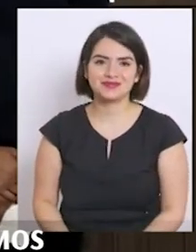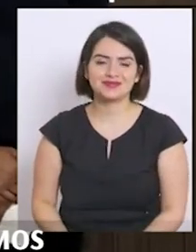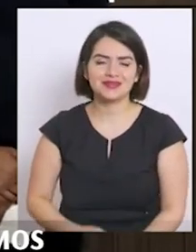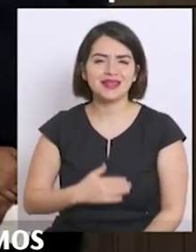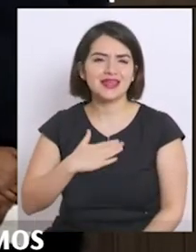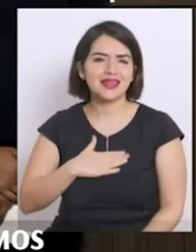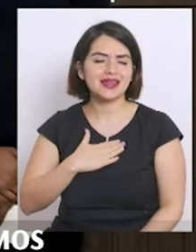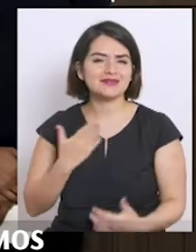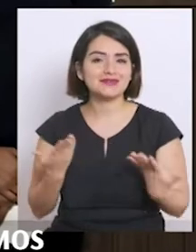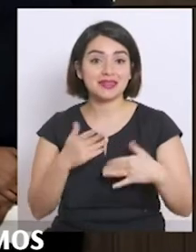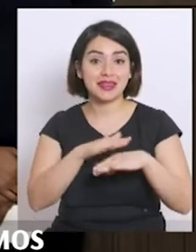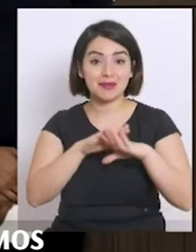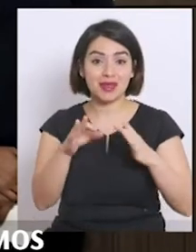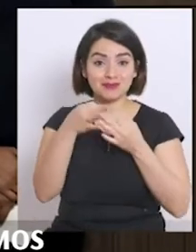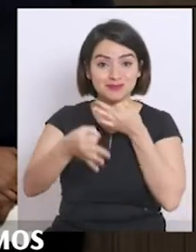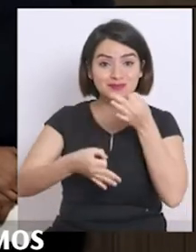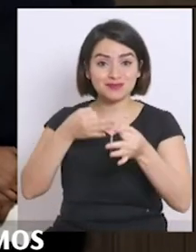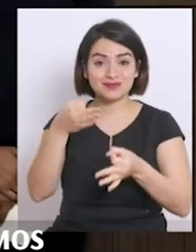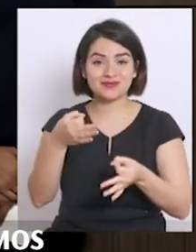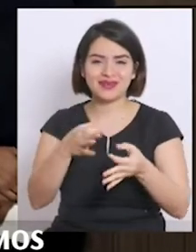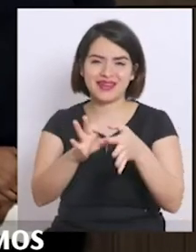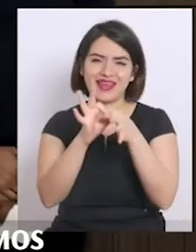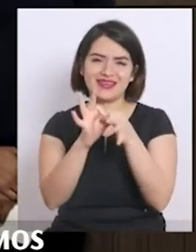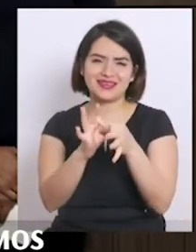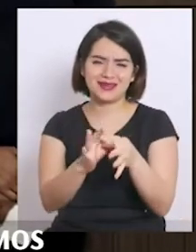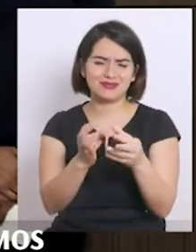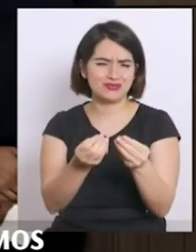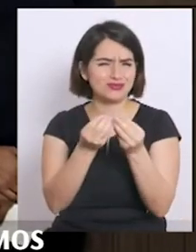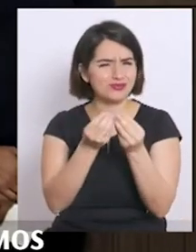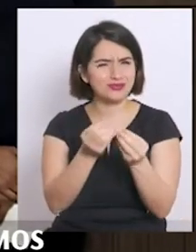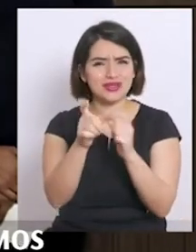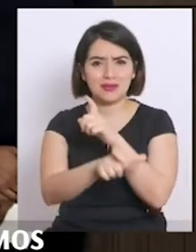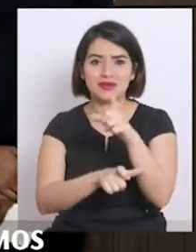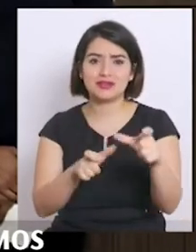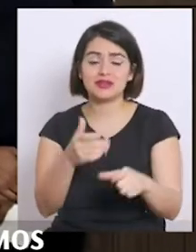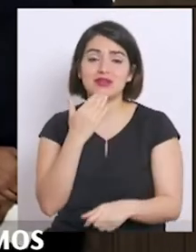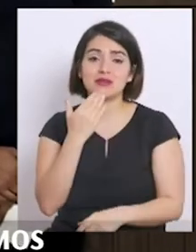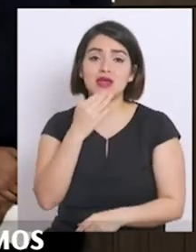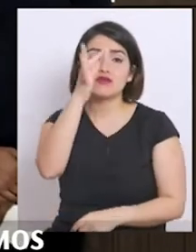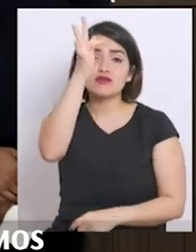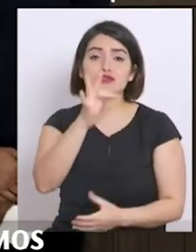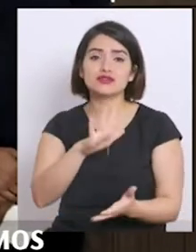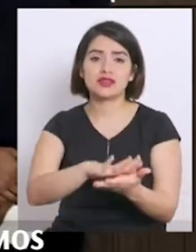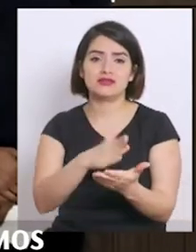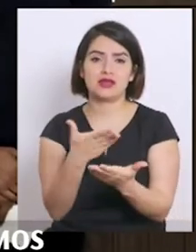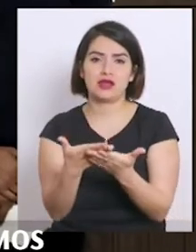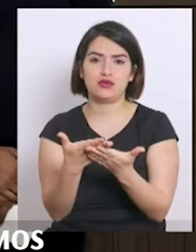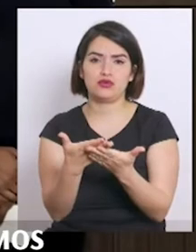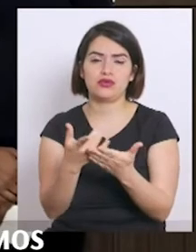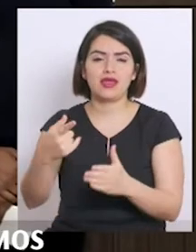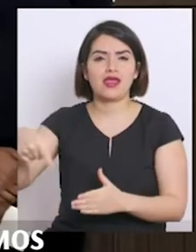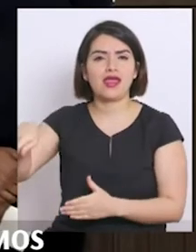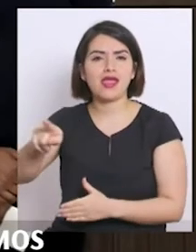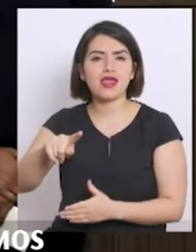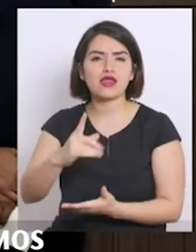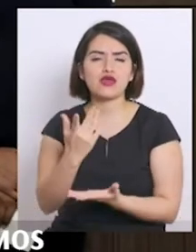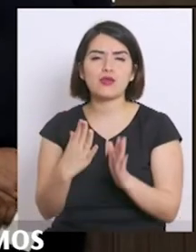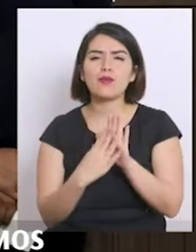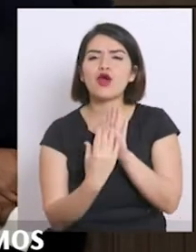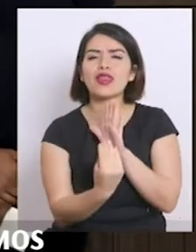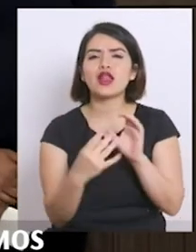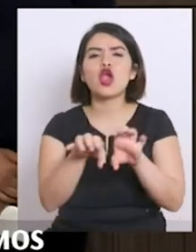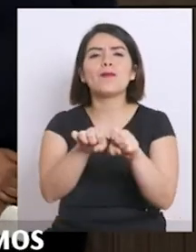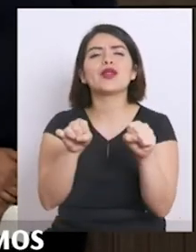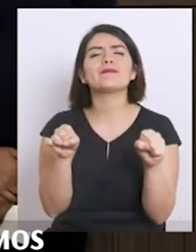Quiero terminar estas palabras agradeciendo a mucha gente, por de pronto al personal de la salud que nos ha dado un ejemplo de